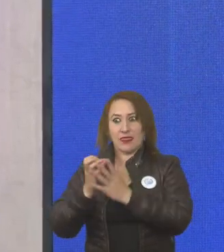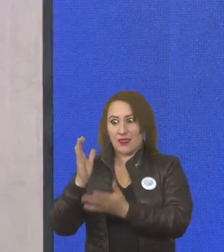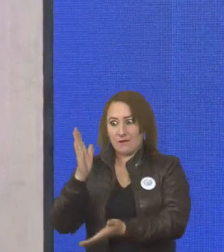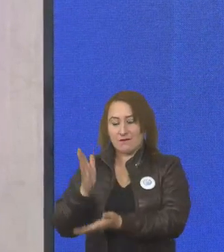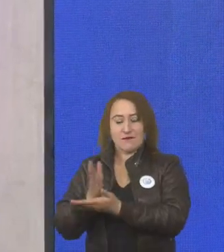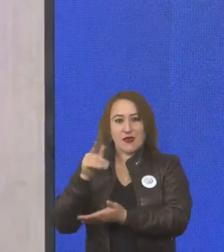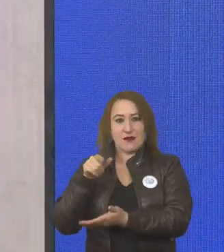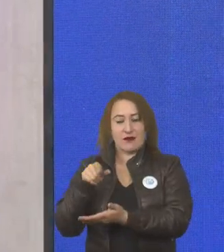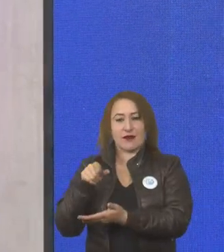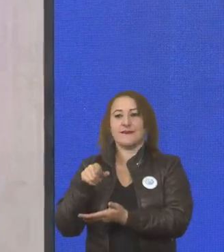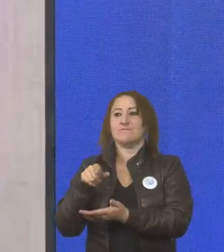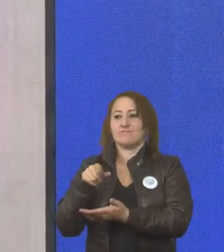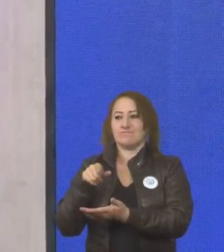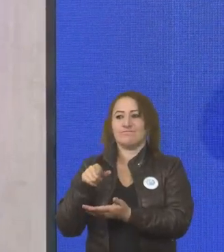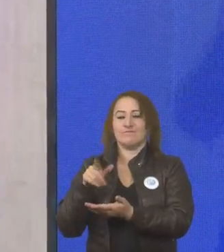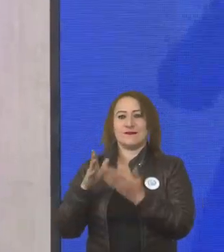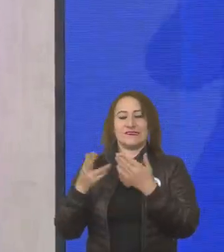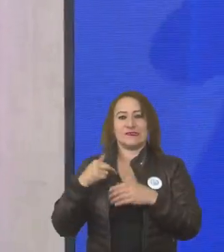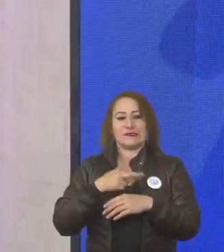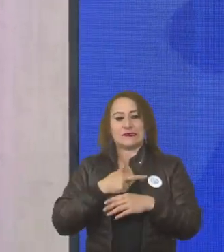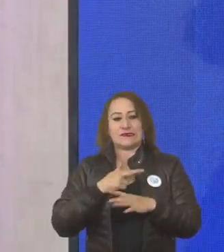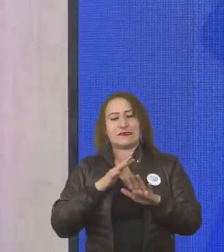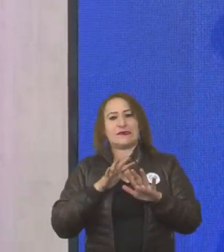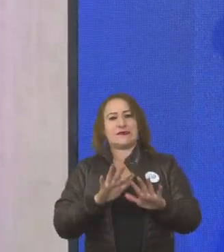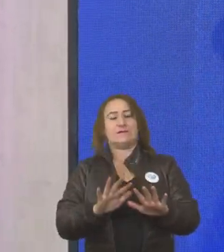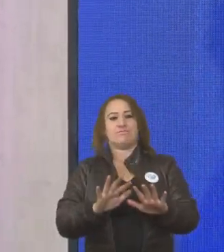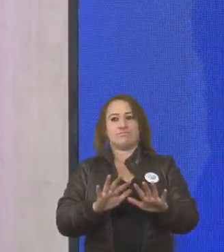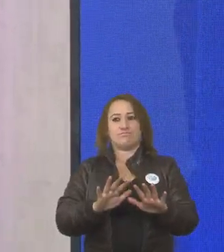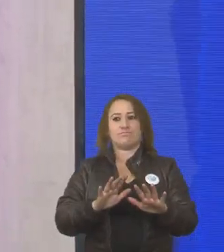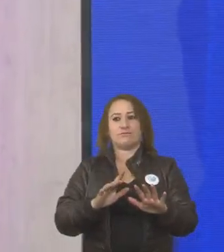hizo parar un momento y decir,